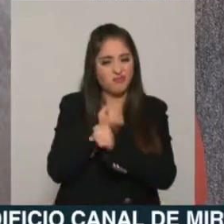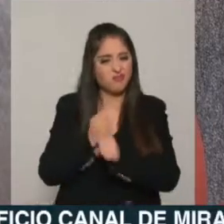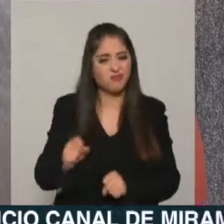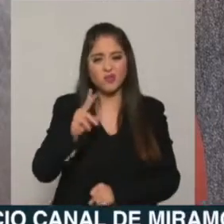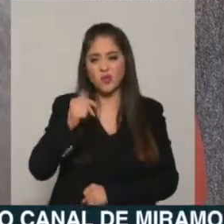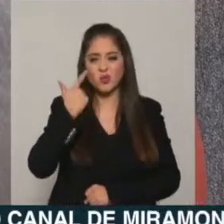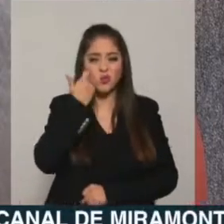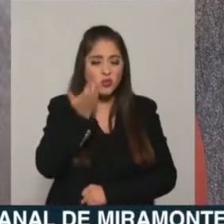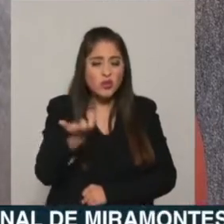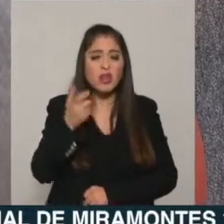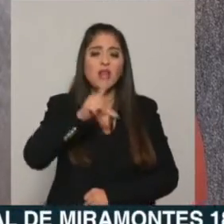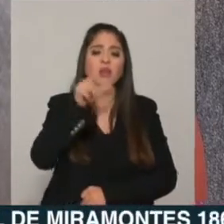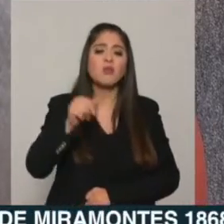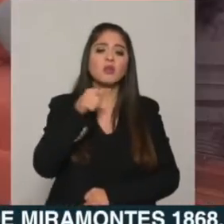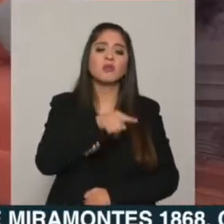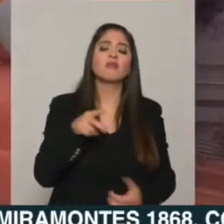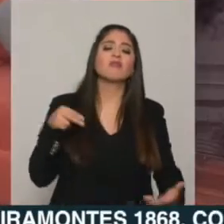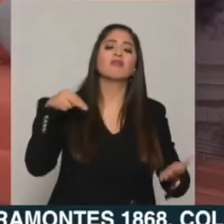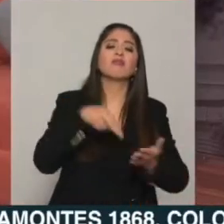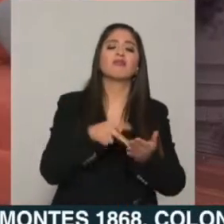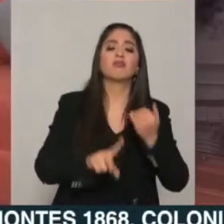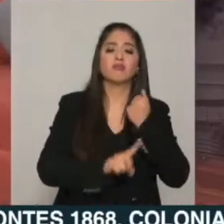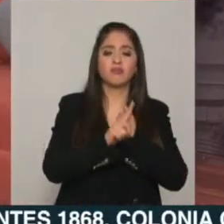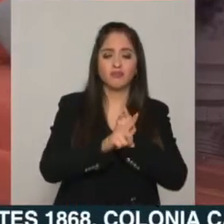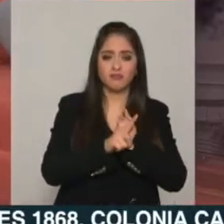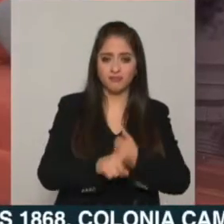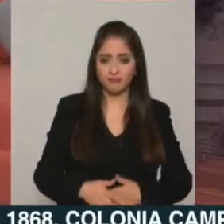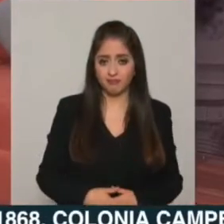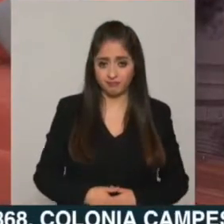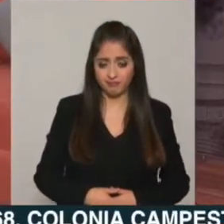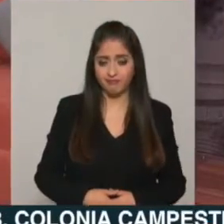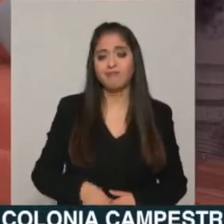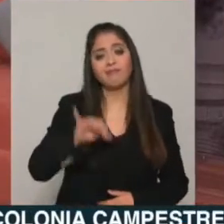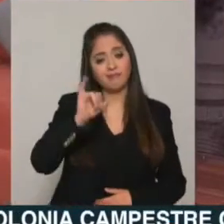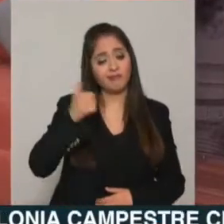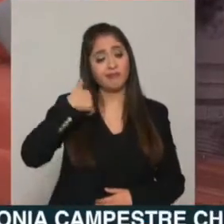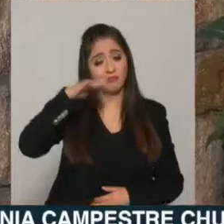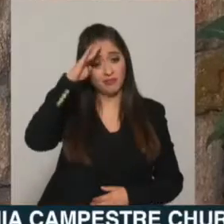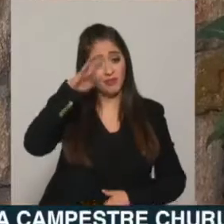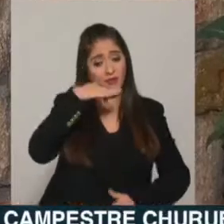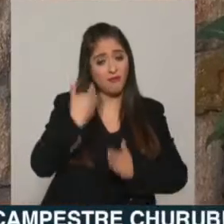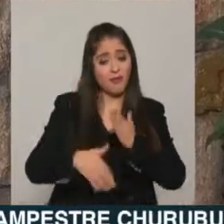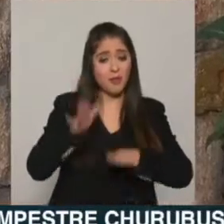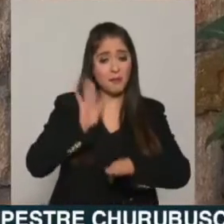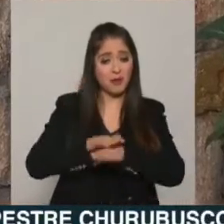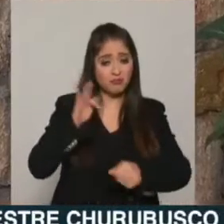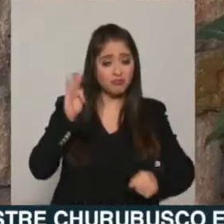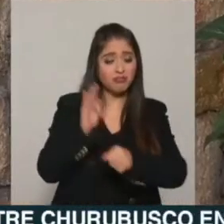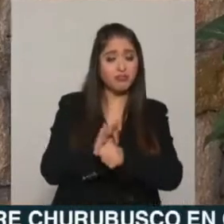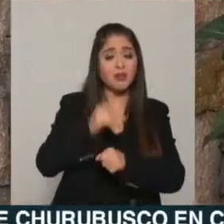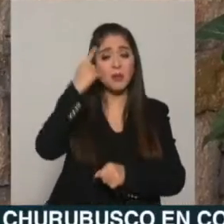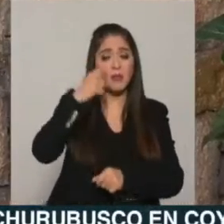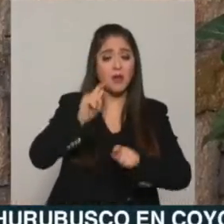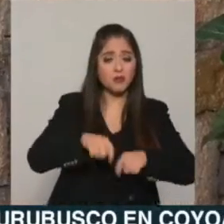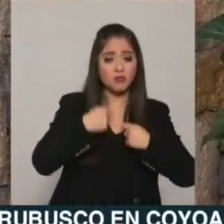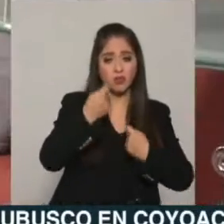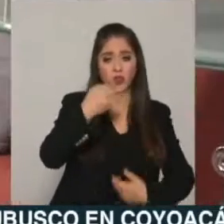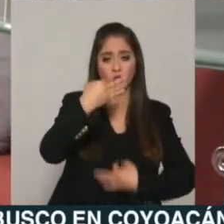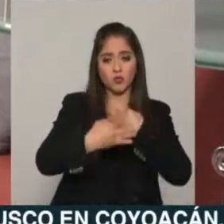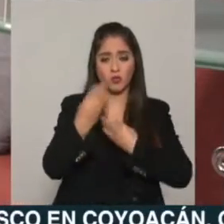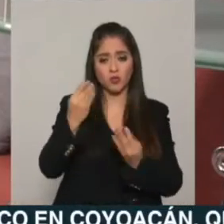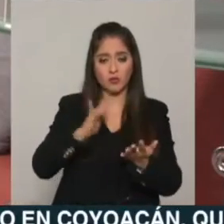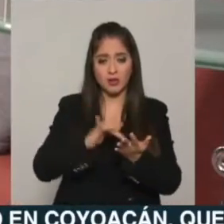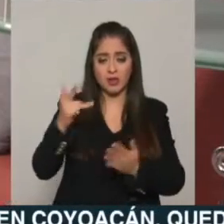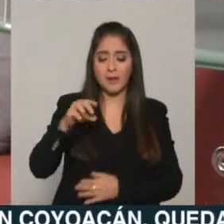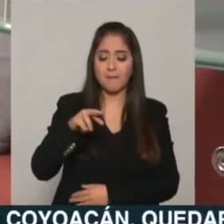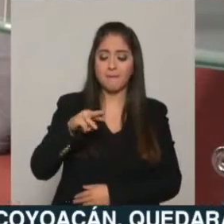lo involucra a él mismo. Pues esto nos lleva a pensar que sin duda alguna habría que trabajar muchísimo más aún en el tema de la prevención, más que en la impartición de justicia. Muchísimas gracias,